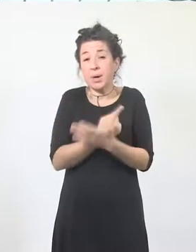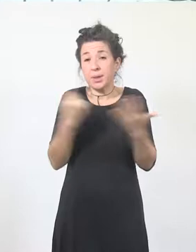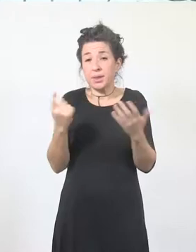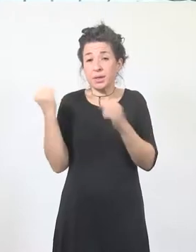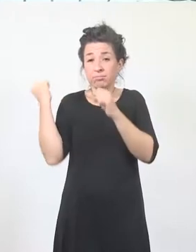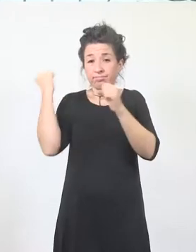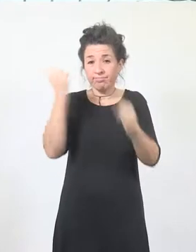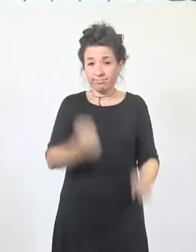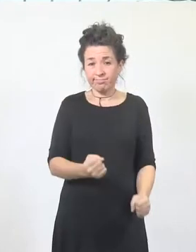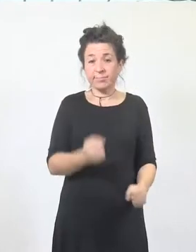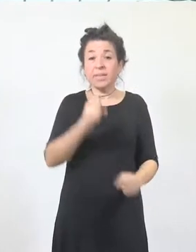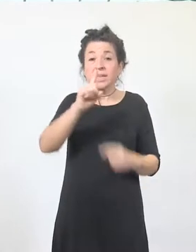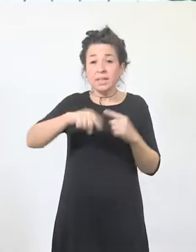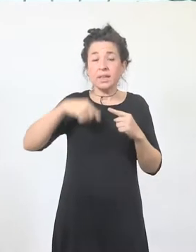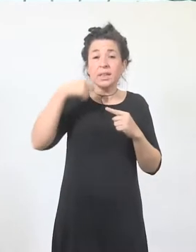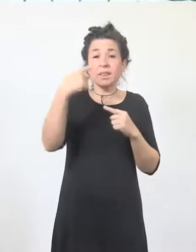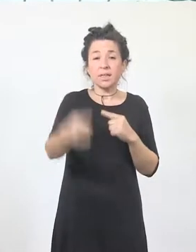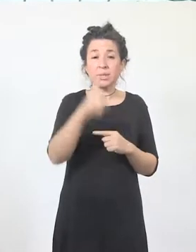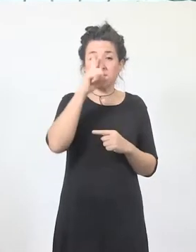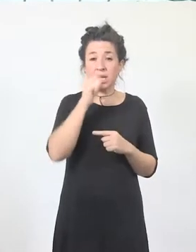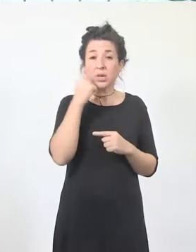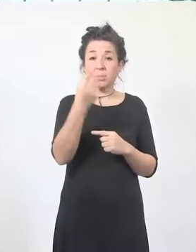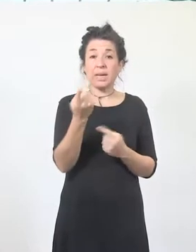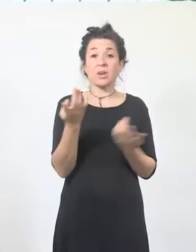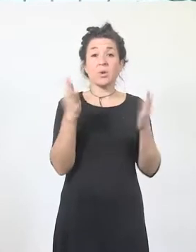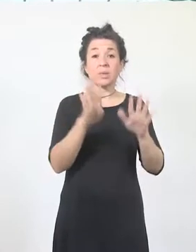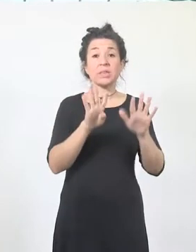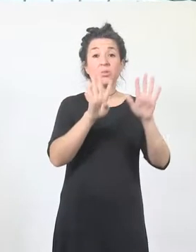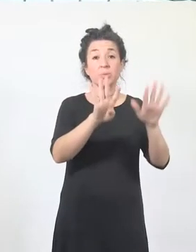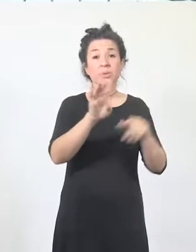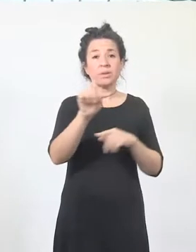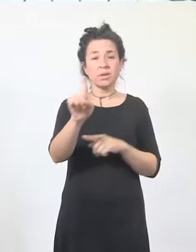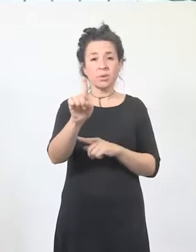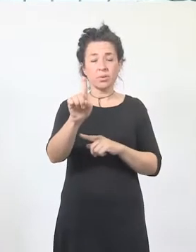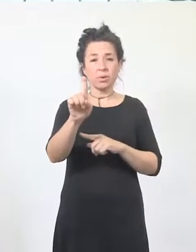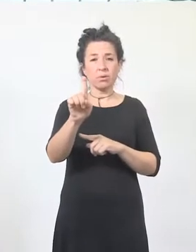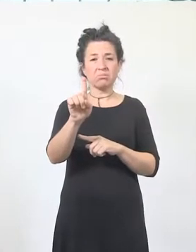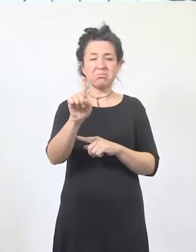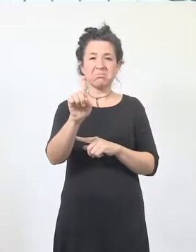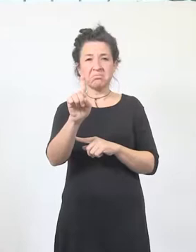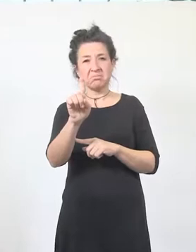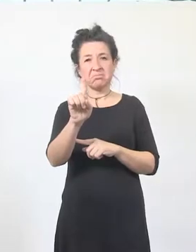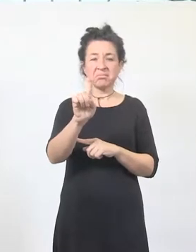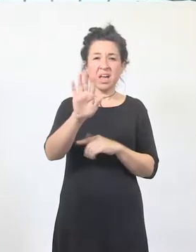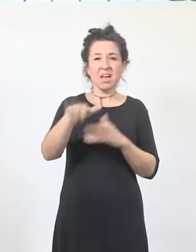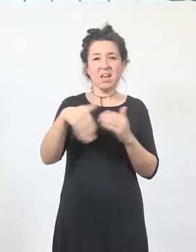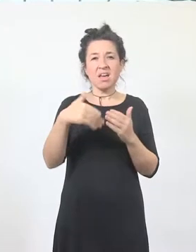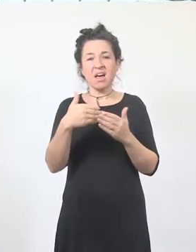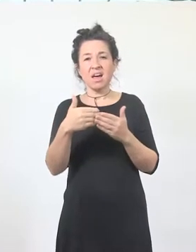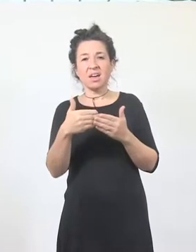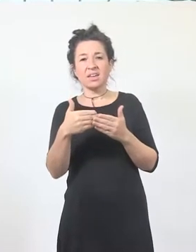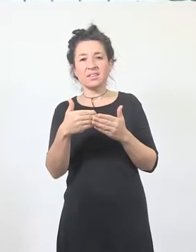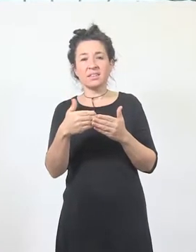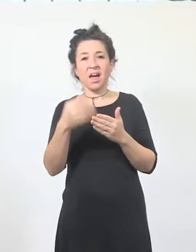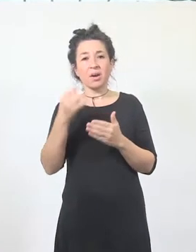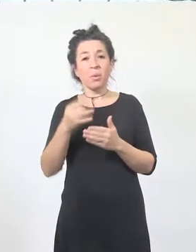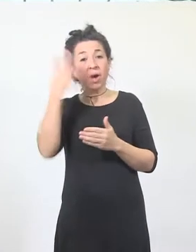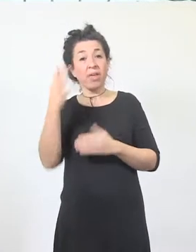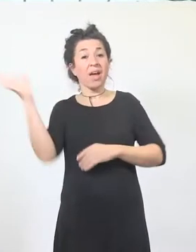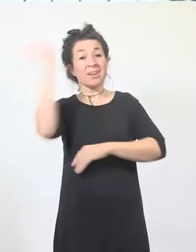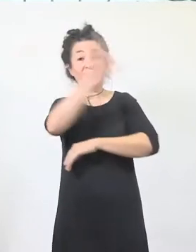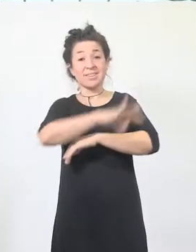años. Y luego, en el año 91, es cuando incluso la idea no fue